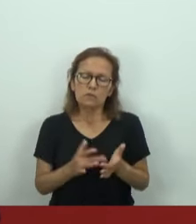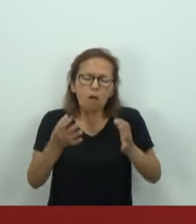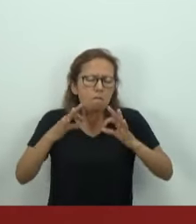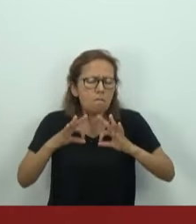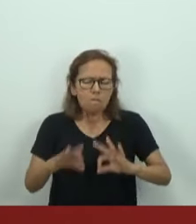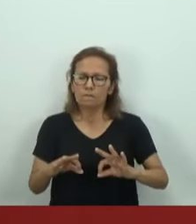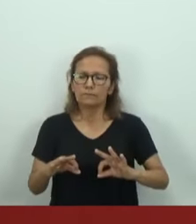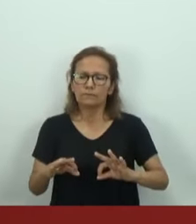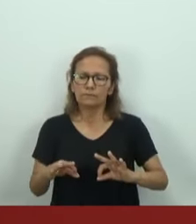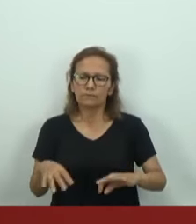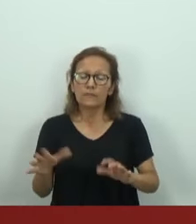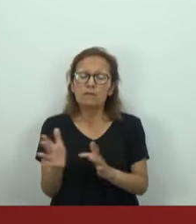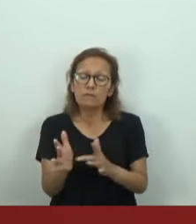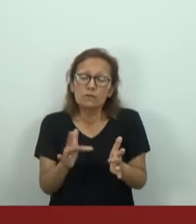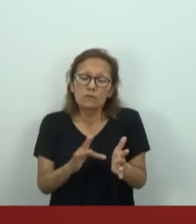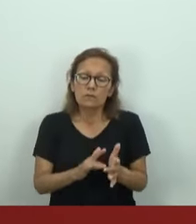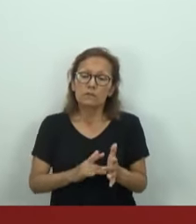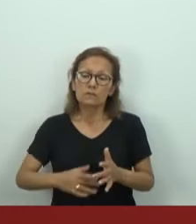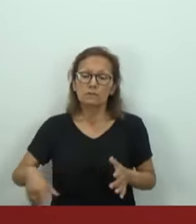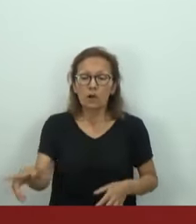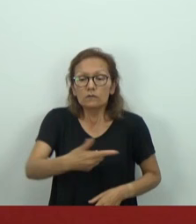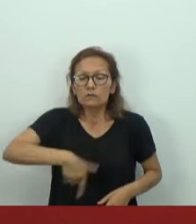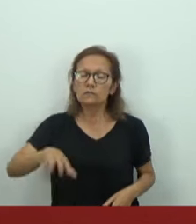Y Jesucristo nos purificó con su sangre.